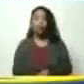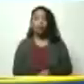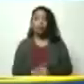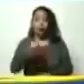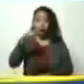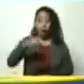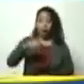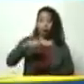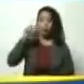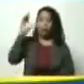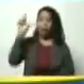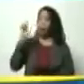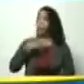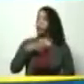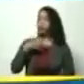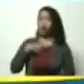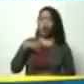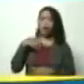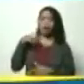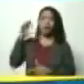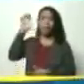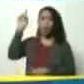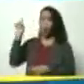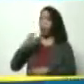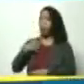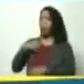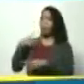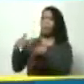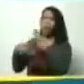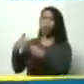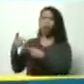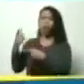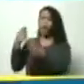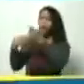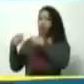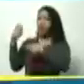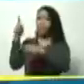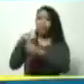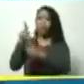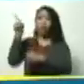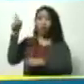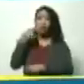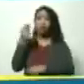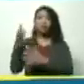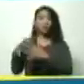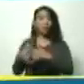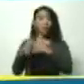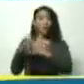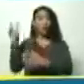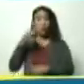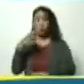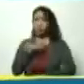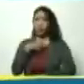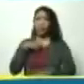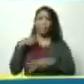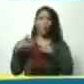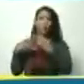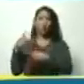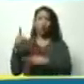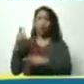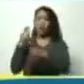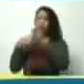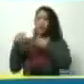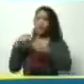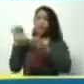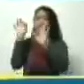país no puede producir ni vender petróleo solo dice Estados Unidos Venezuela no puede producir ni